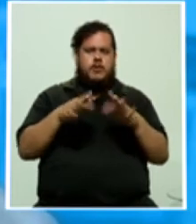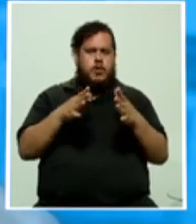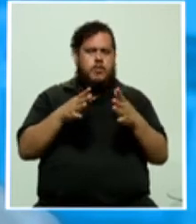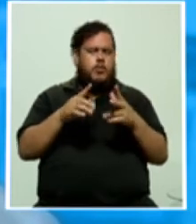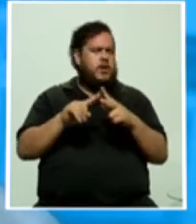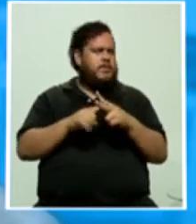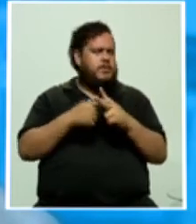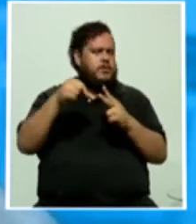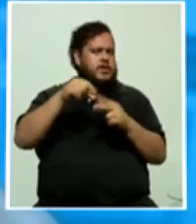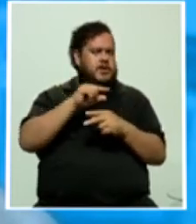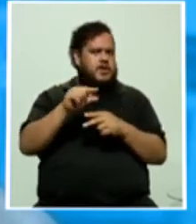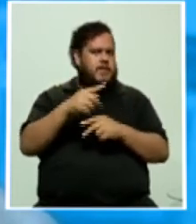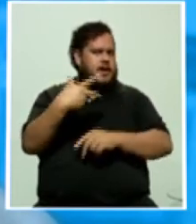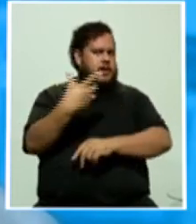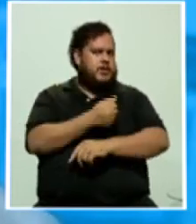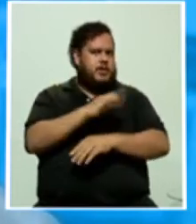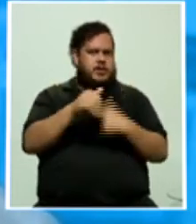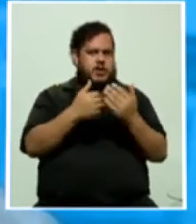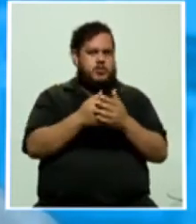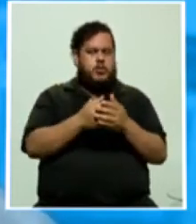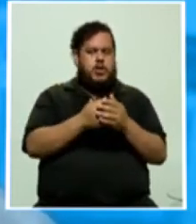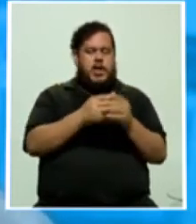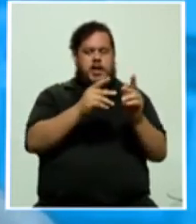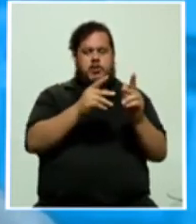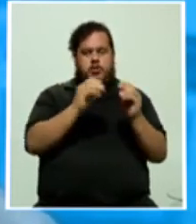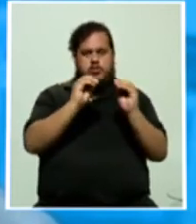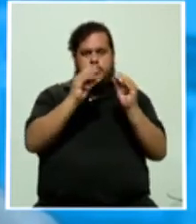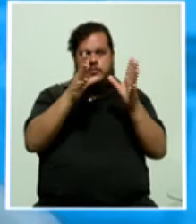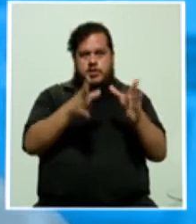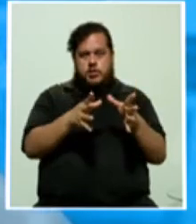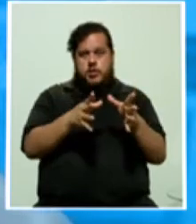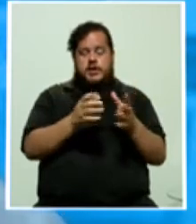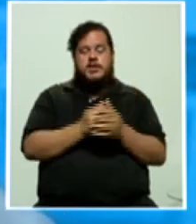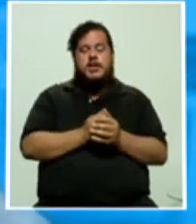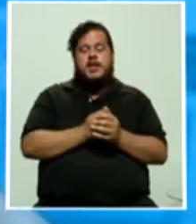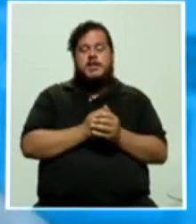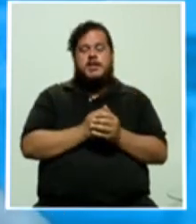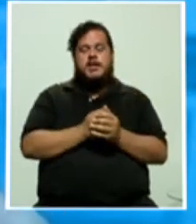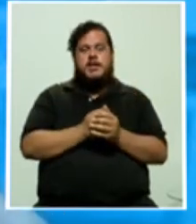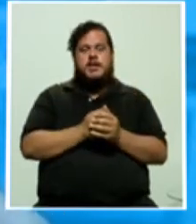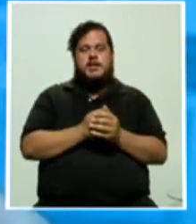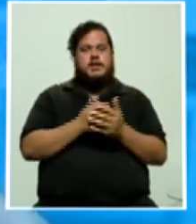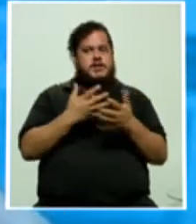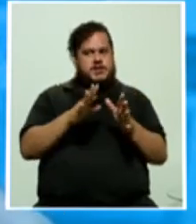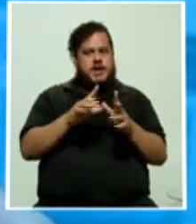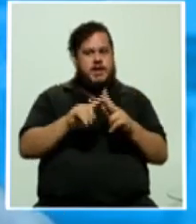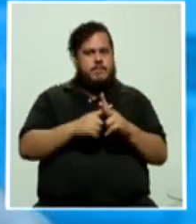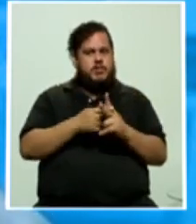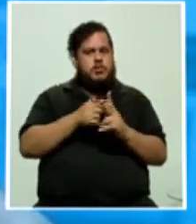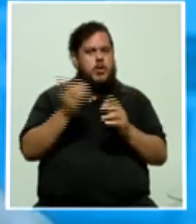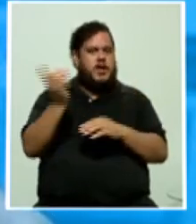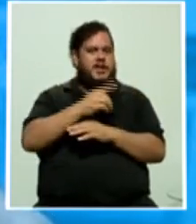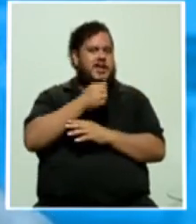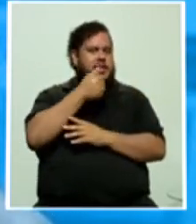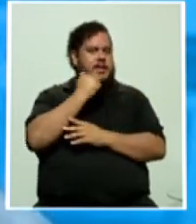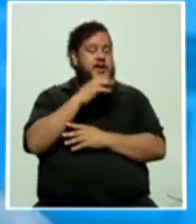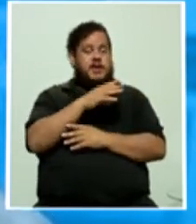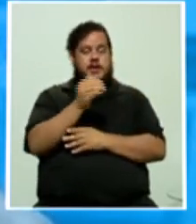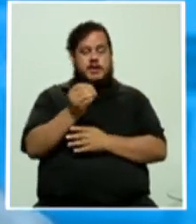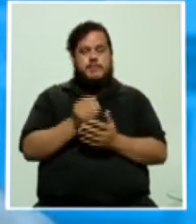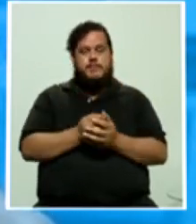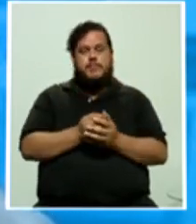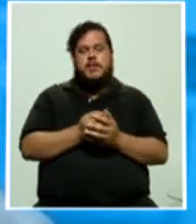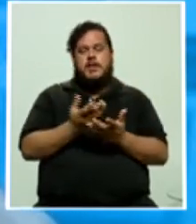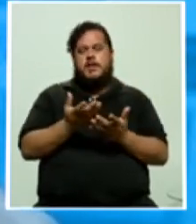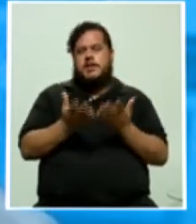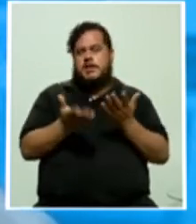semana de la vacunación de todo el personal educativo de todo el país de Israel, que ya comenzó el día de ayer y que se